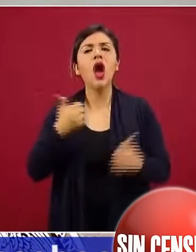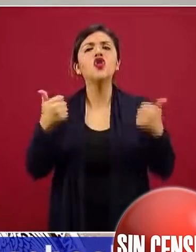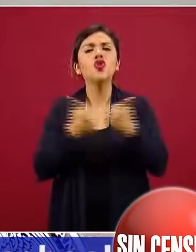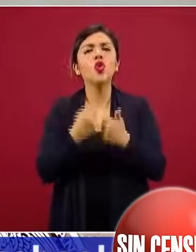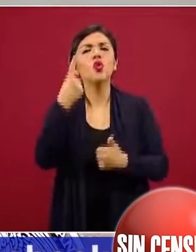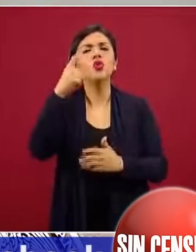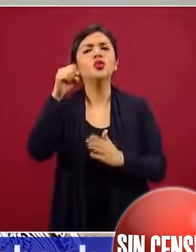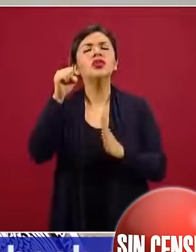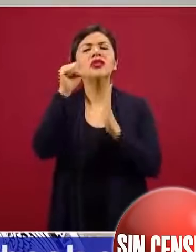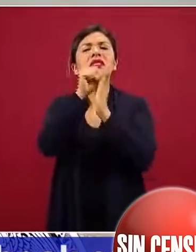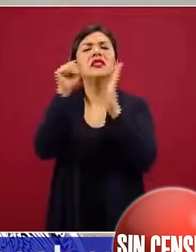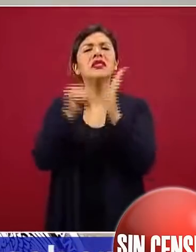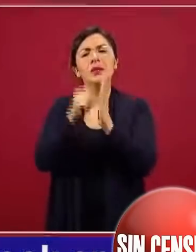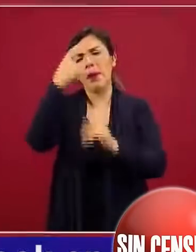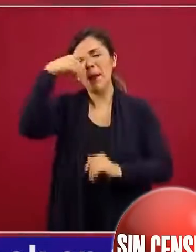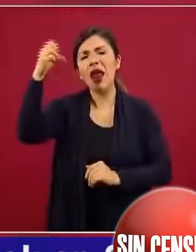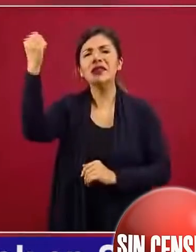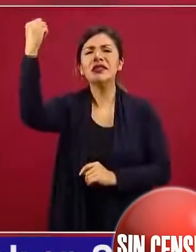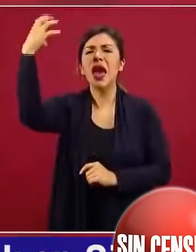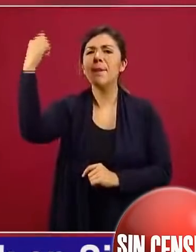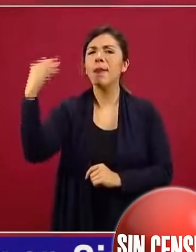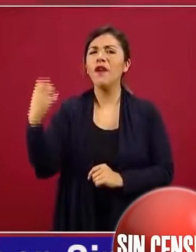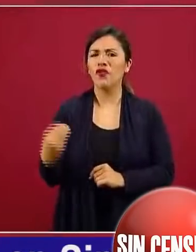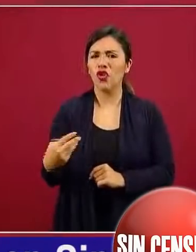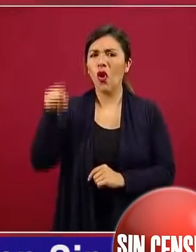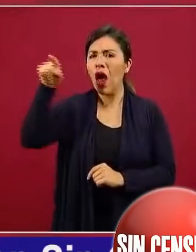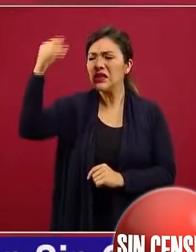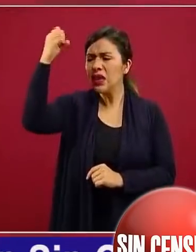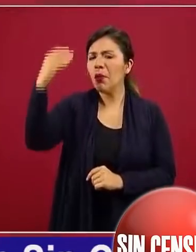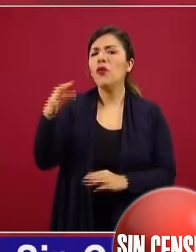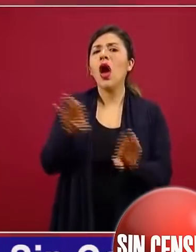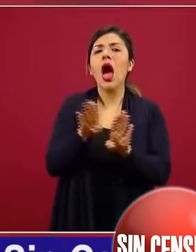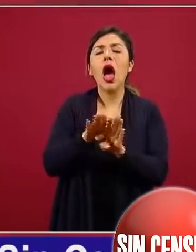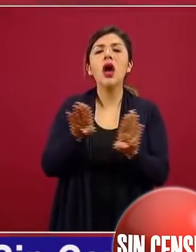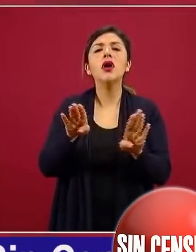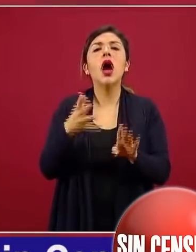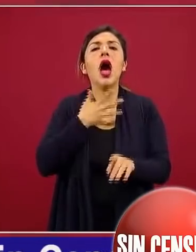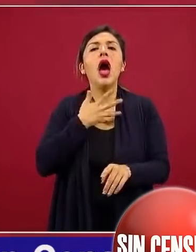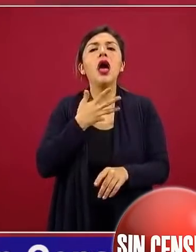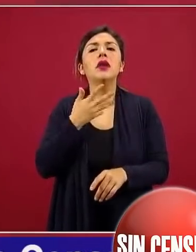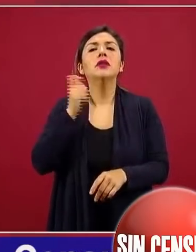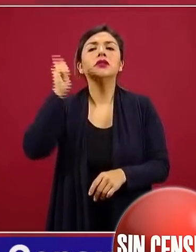un sistema de semáforos. Semáforo lo que quiere decir es que tenemos unos